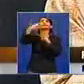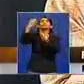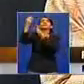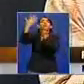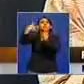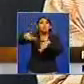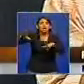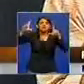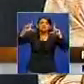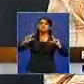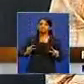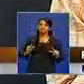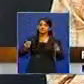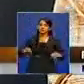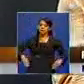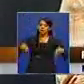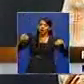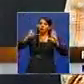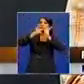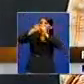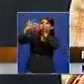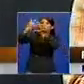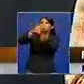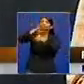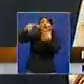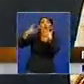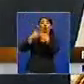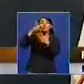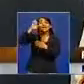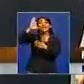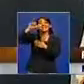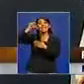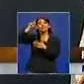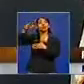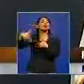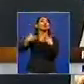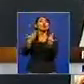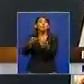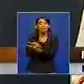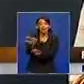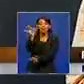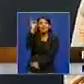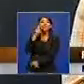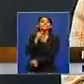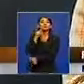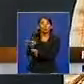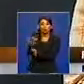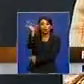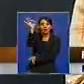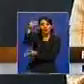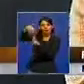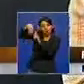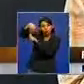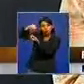el tema de subsidios. Todo el etanol proveniente de la caña de azúcar. Entonces ahora tenemos un plan